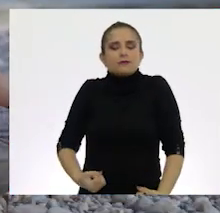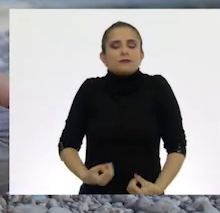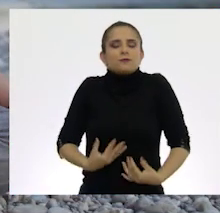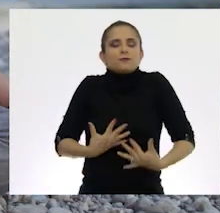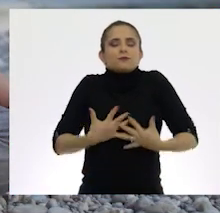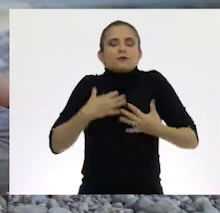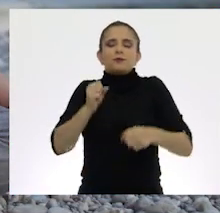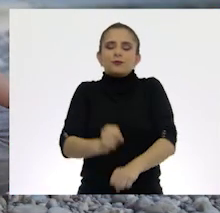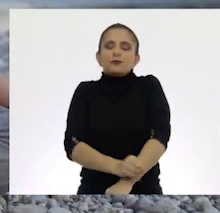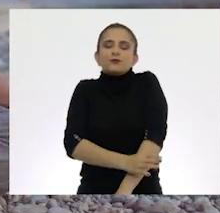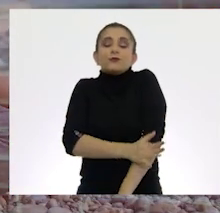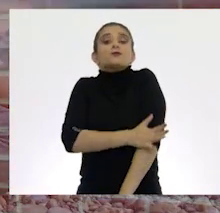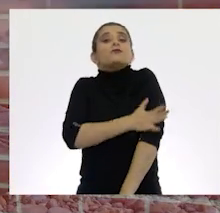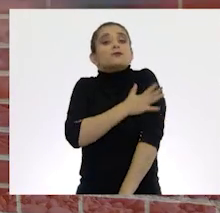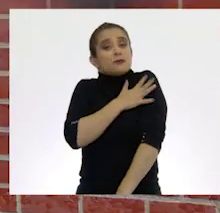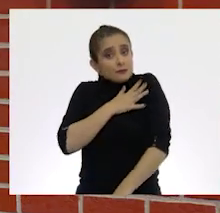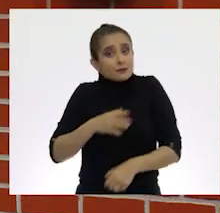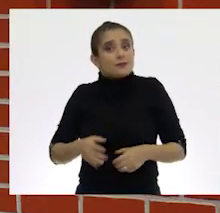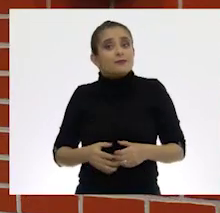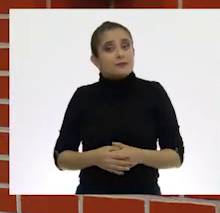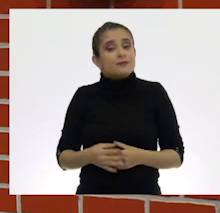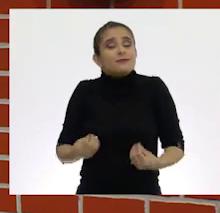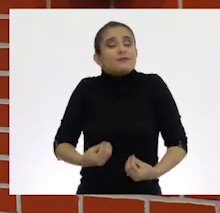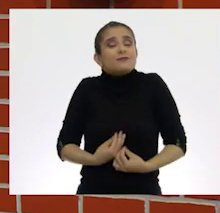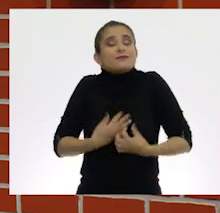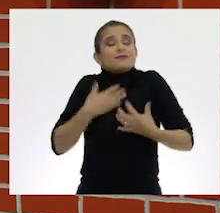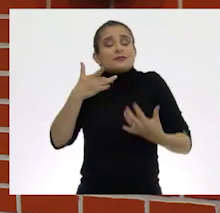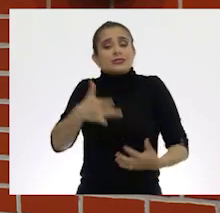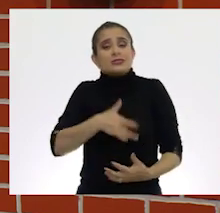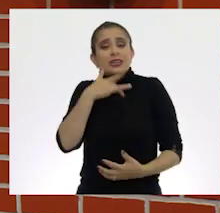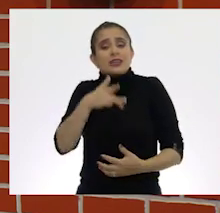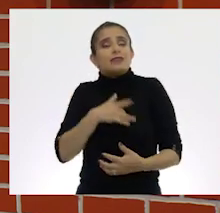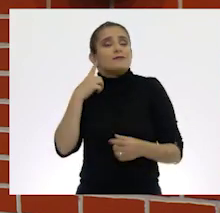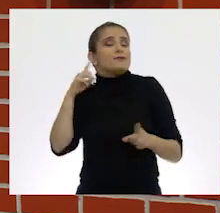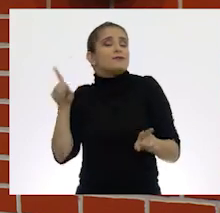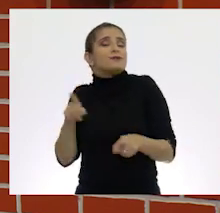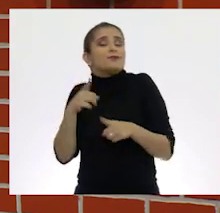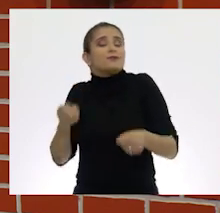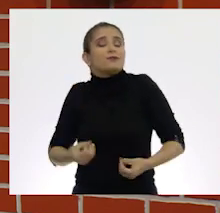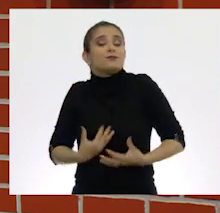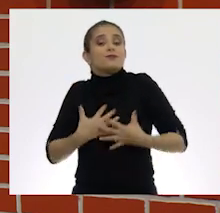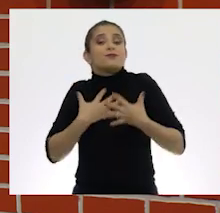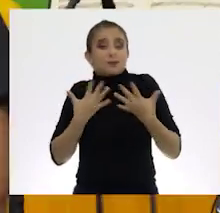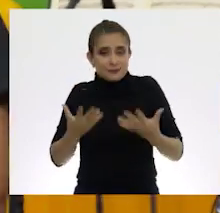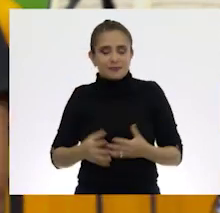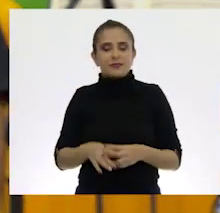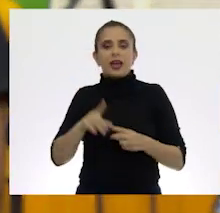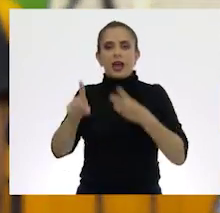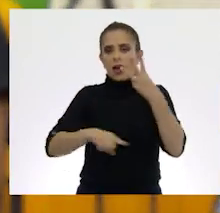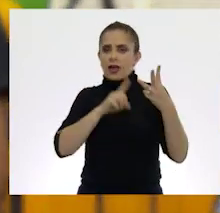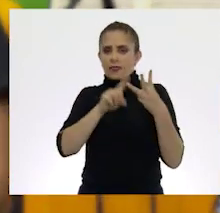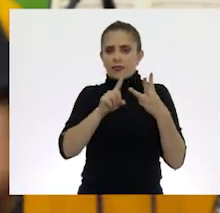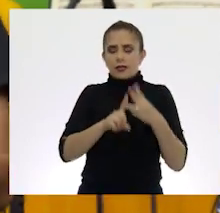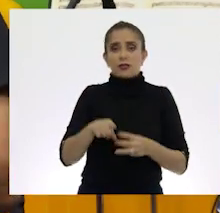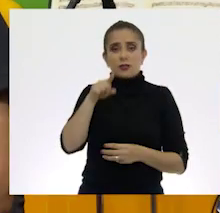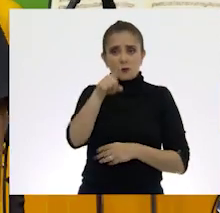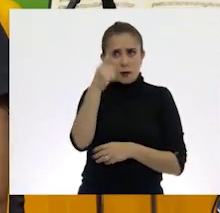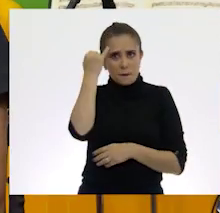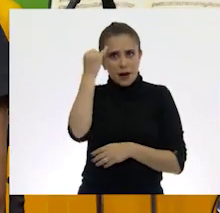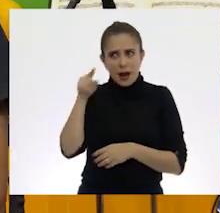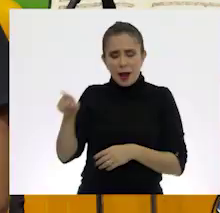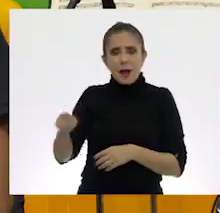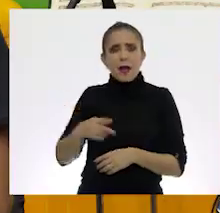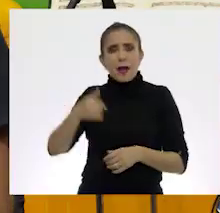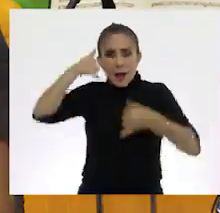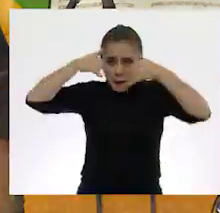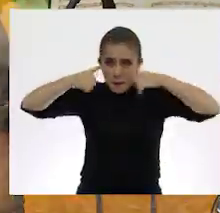el efecto emocional? Es decir, agranda los sentimientos que nos produce la música. 3. ¿Puedes imaginar